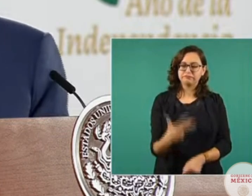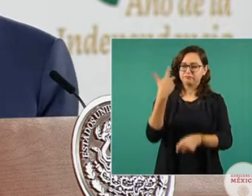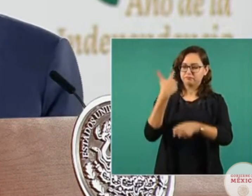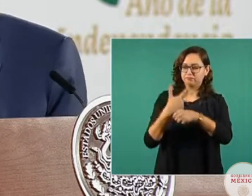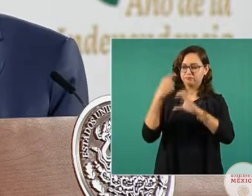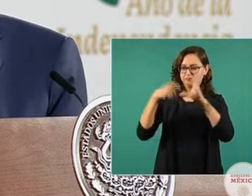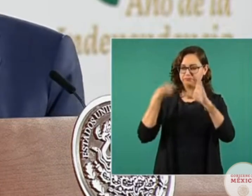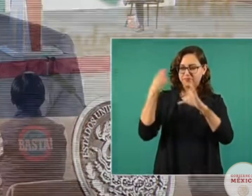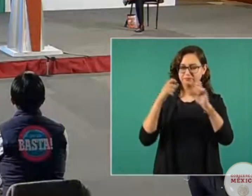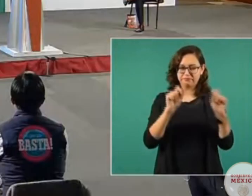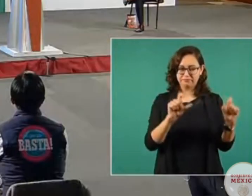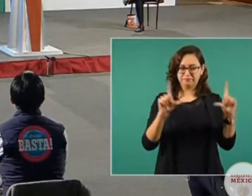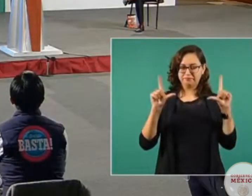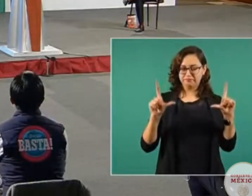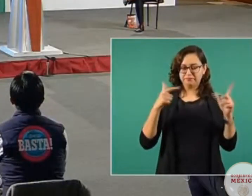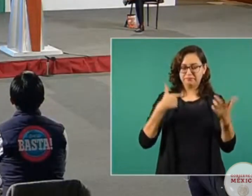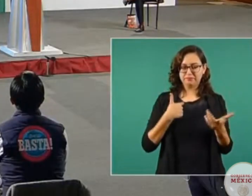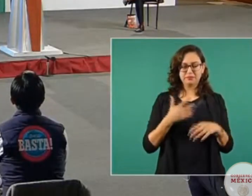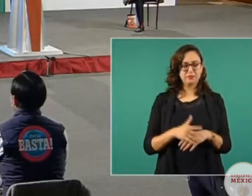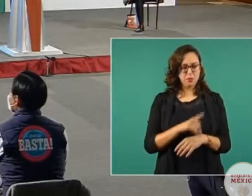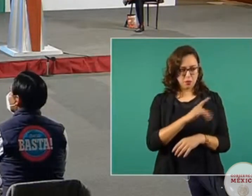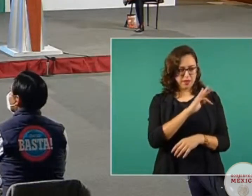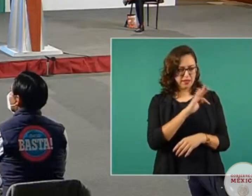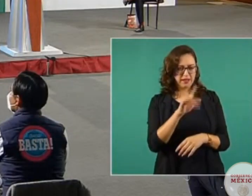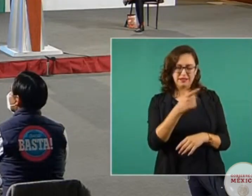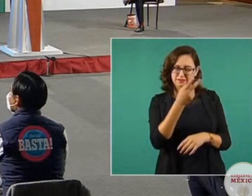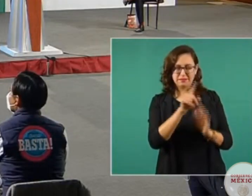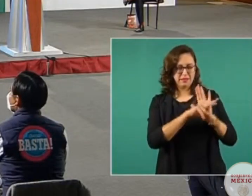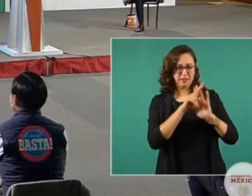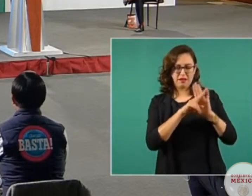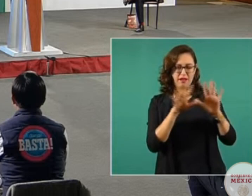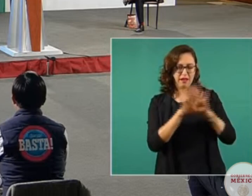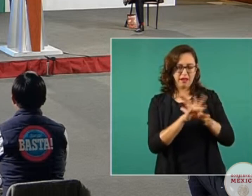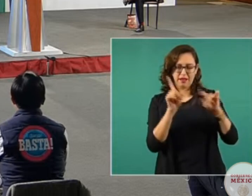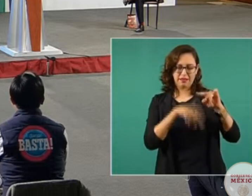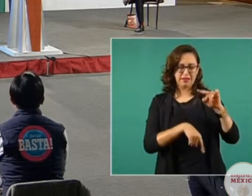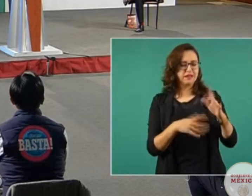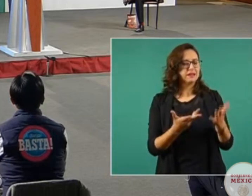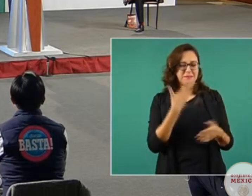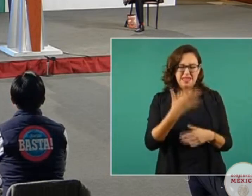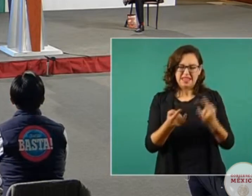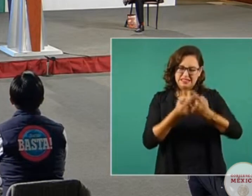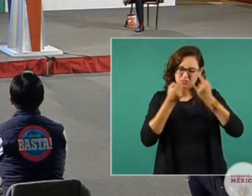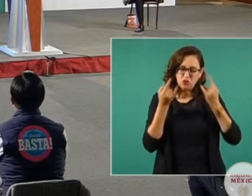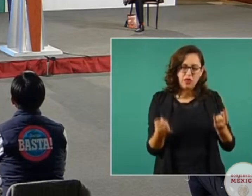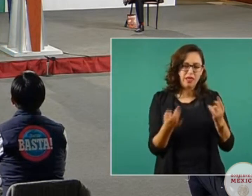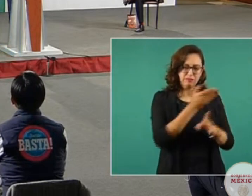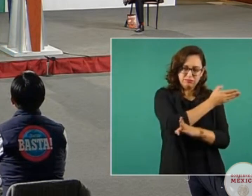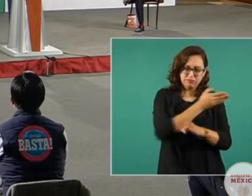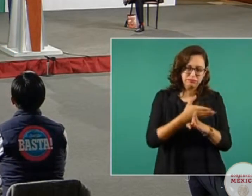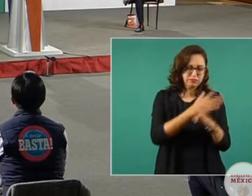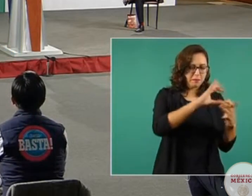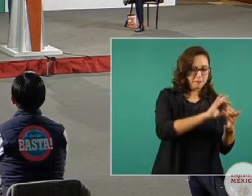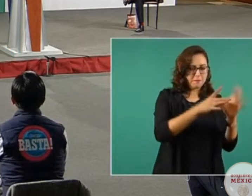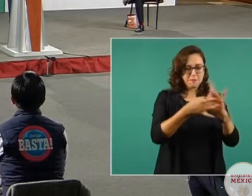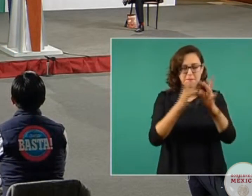Antes de ponerlo a él, ¿no estará el video? Para conocer toda la historia, ¿no?